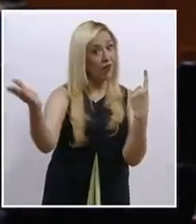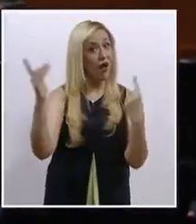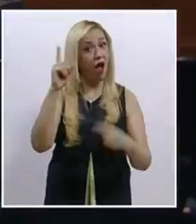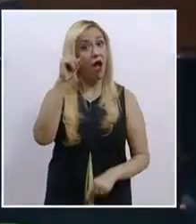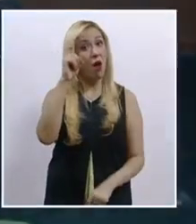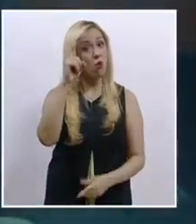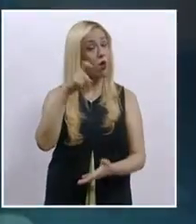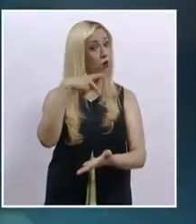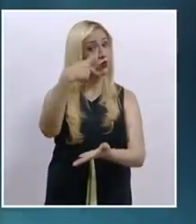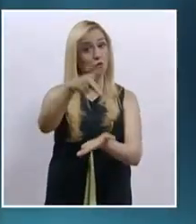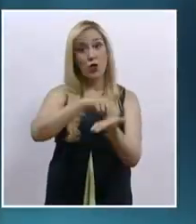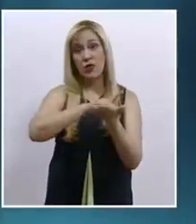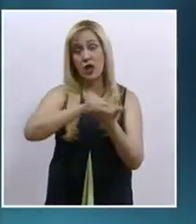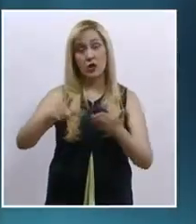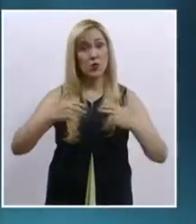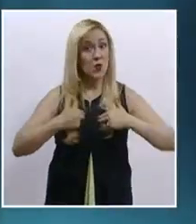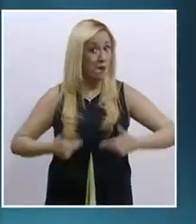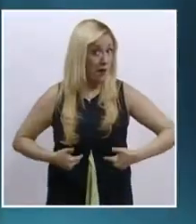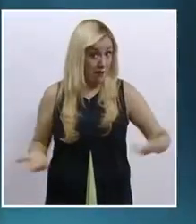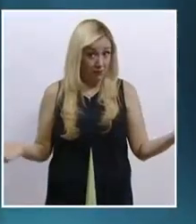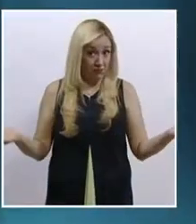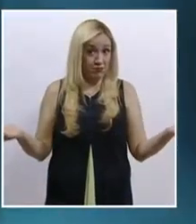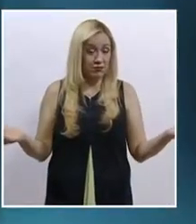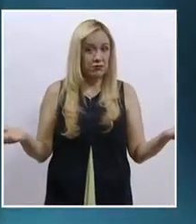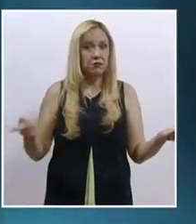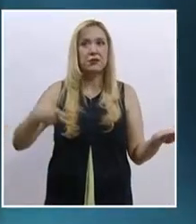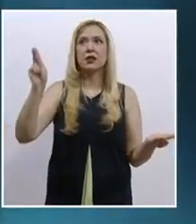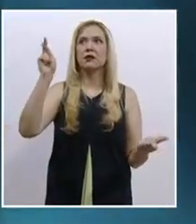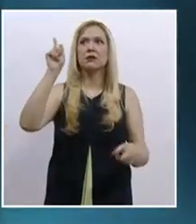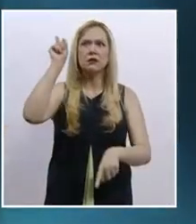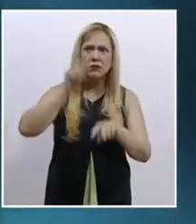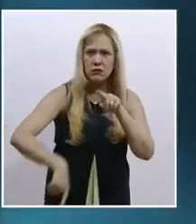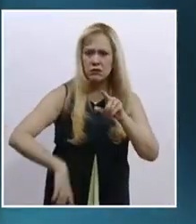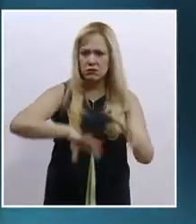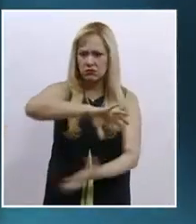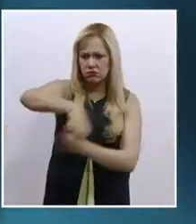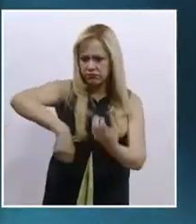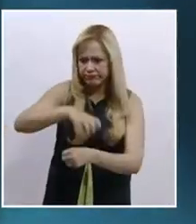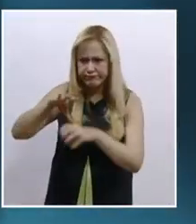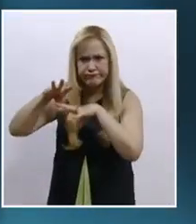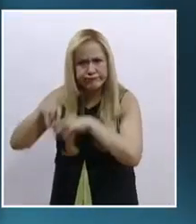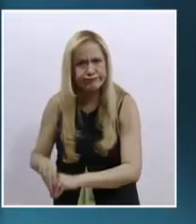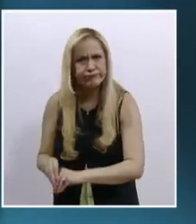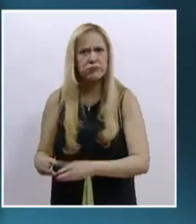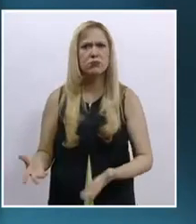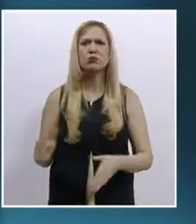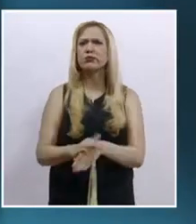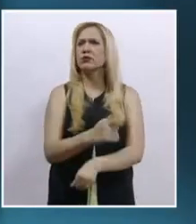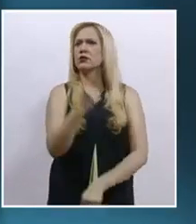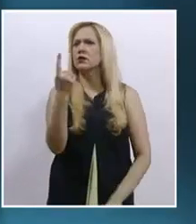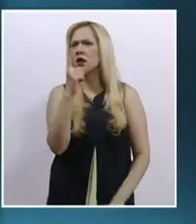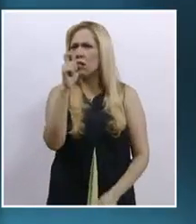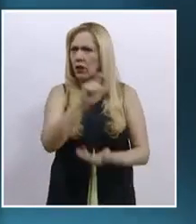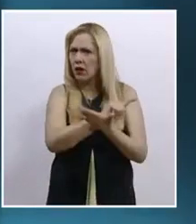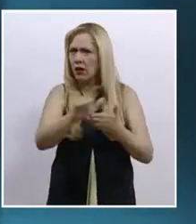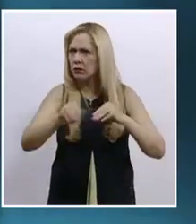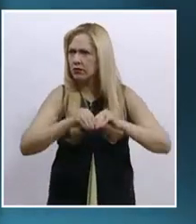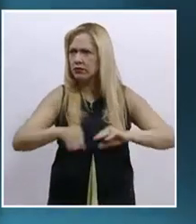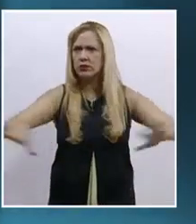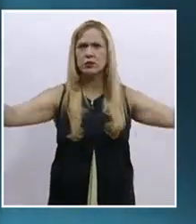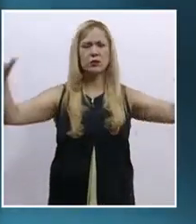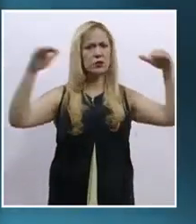debe abstenerse de toda práctica que reduzca o restringe el acceso al agua potable en condiciones de igualdad. Abstenerse de